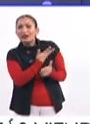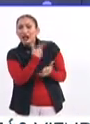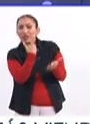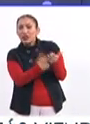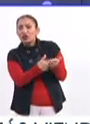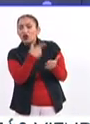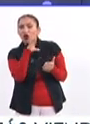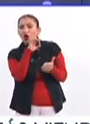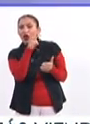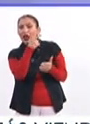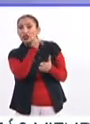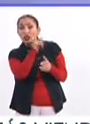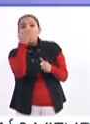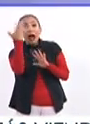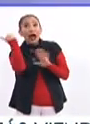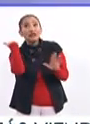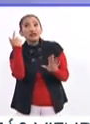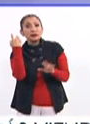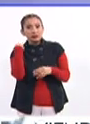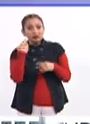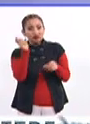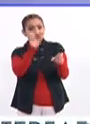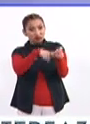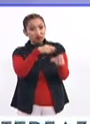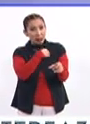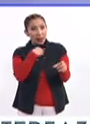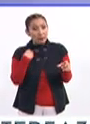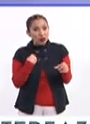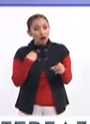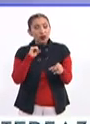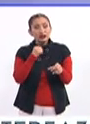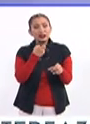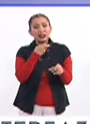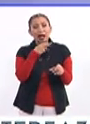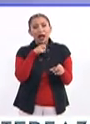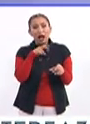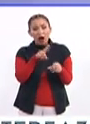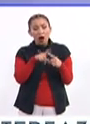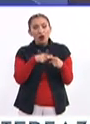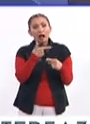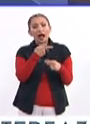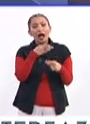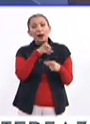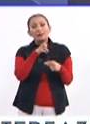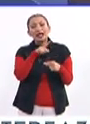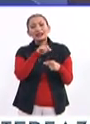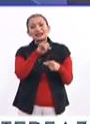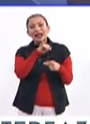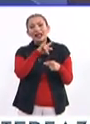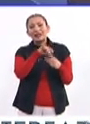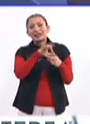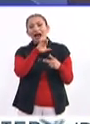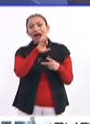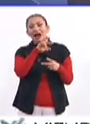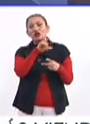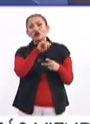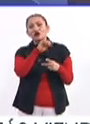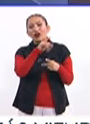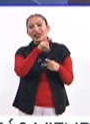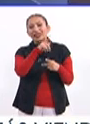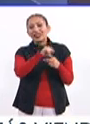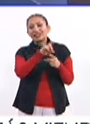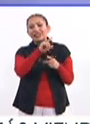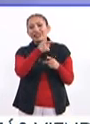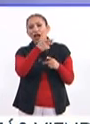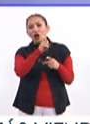Nacional, donde han estado sentadas personas como Shirao, como Gabriel Said, como Carlos Fuentes, como Octavio Paz, Diego